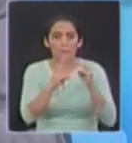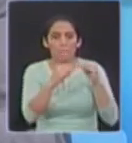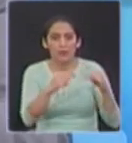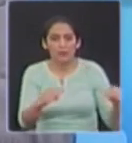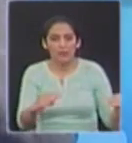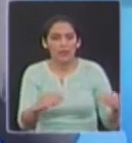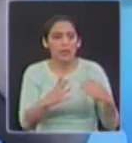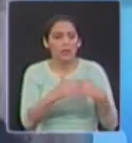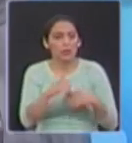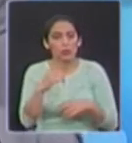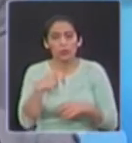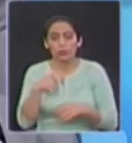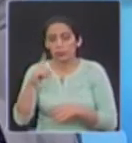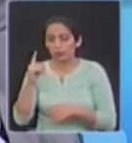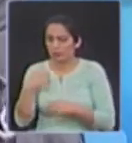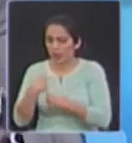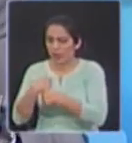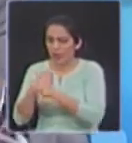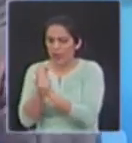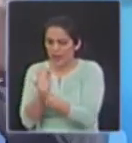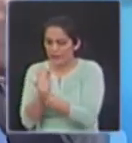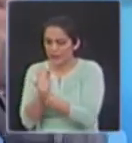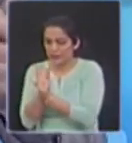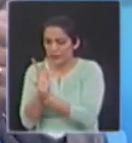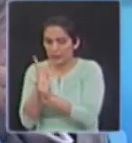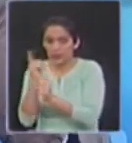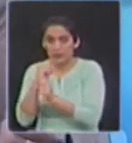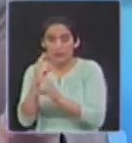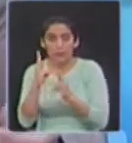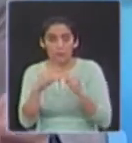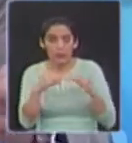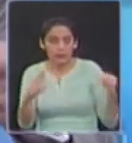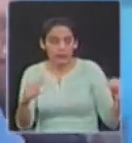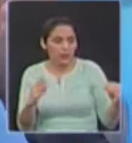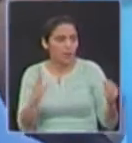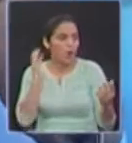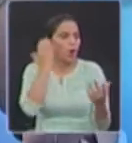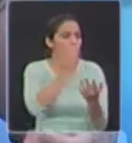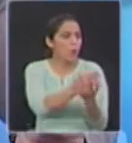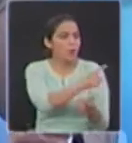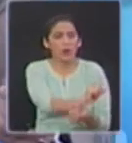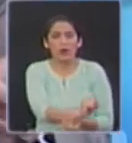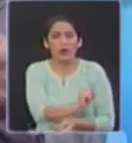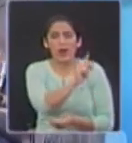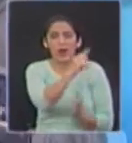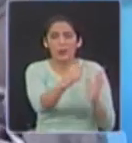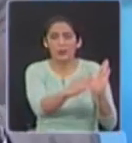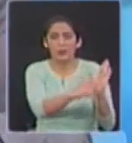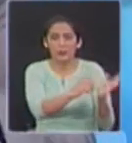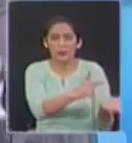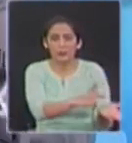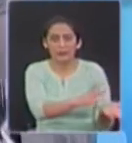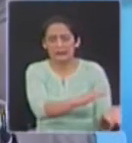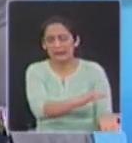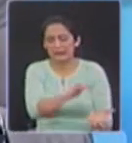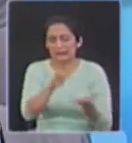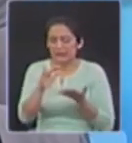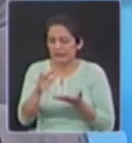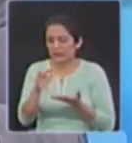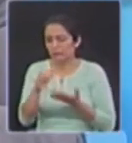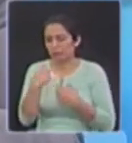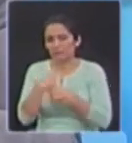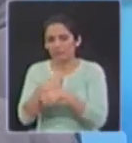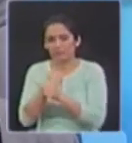a necesitarse importar para transformarla en un bien manufacturado aquí y poderlo exportar, pues por obvias razones genera unos